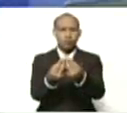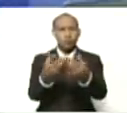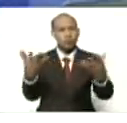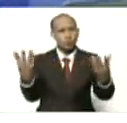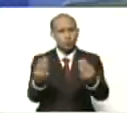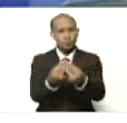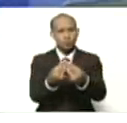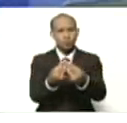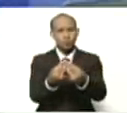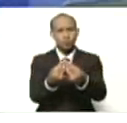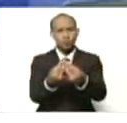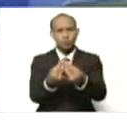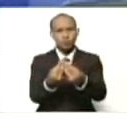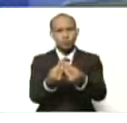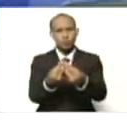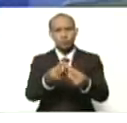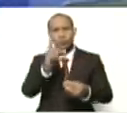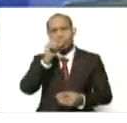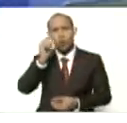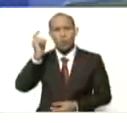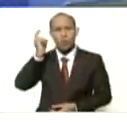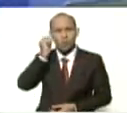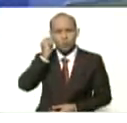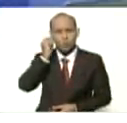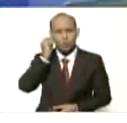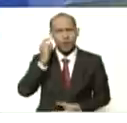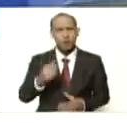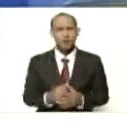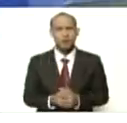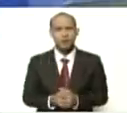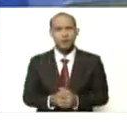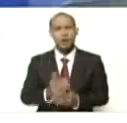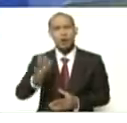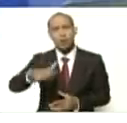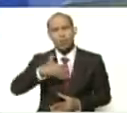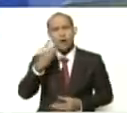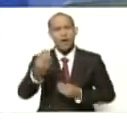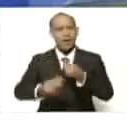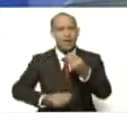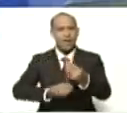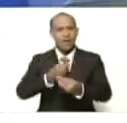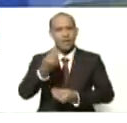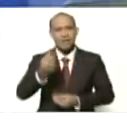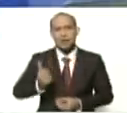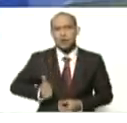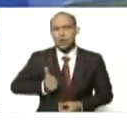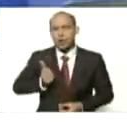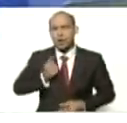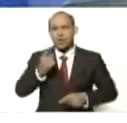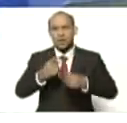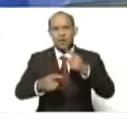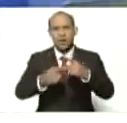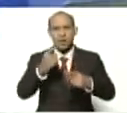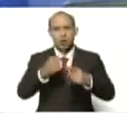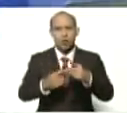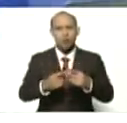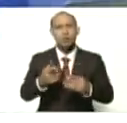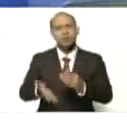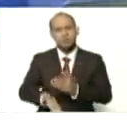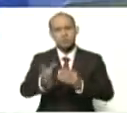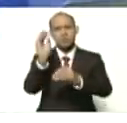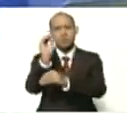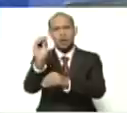juntos y juntas mujeres hacemos posible lo que querramos vamos a cuidarnos